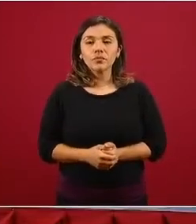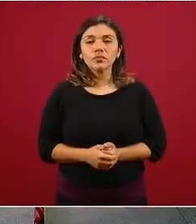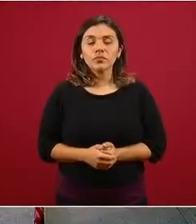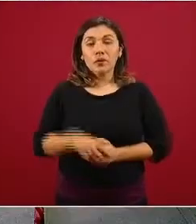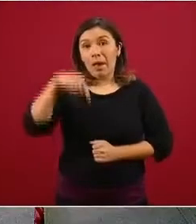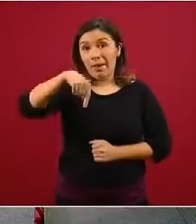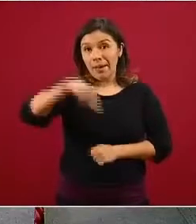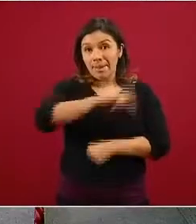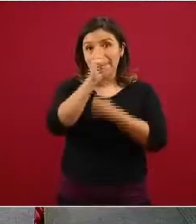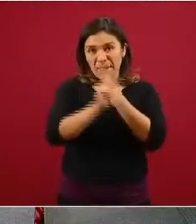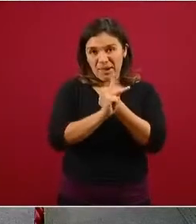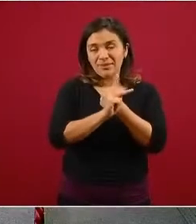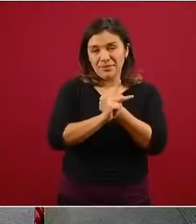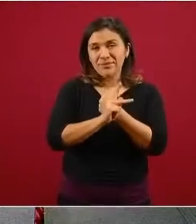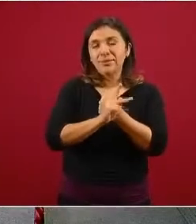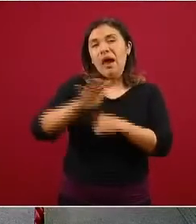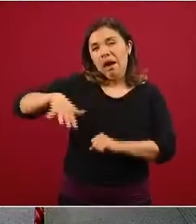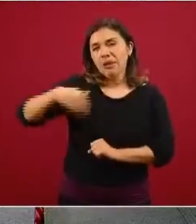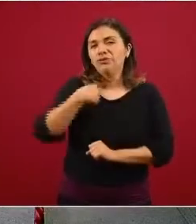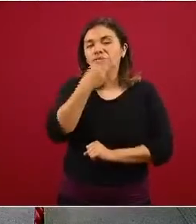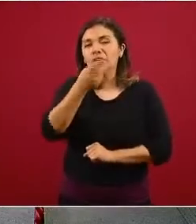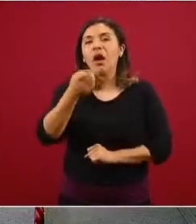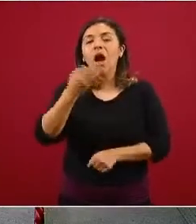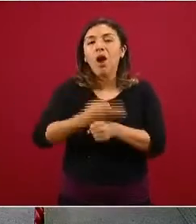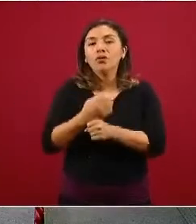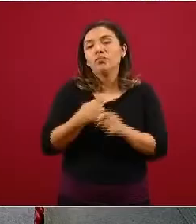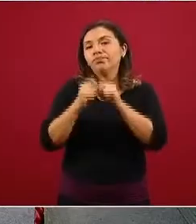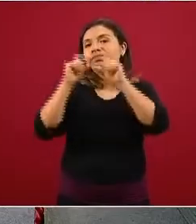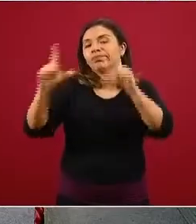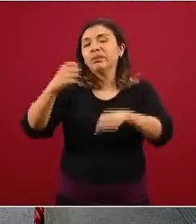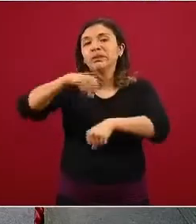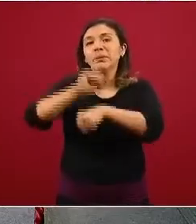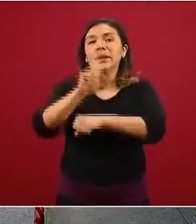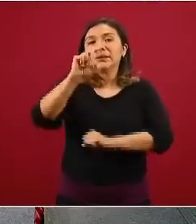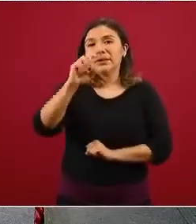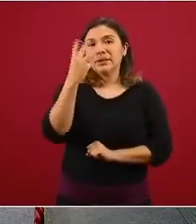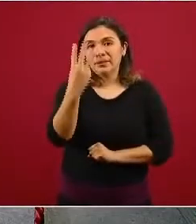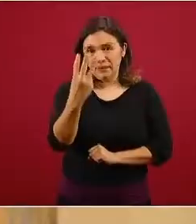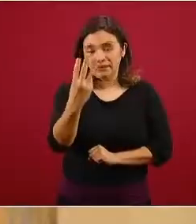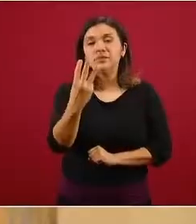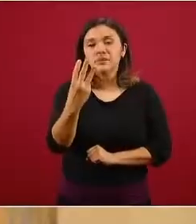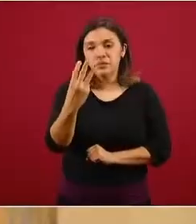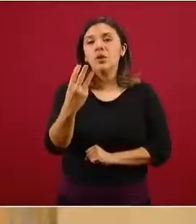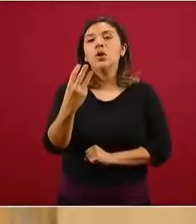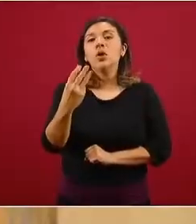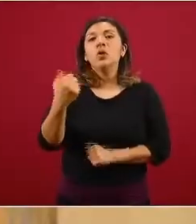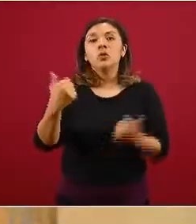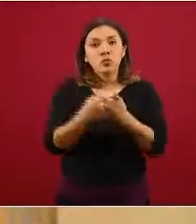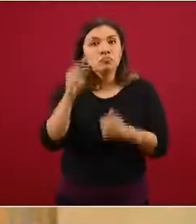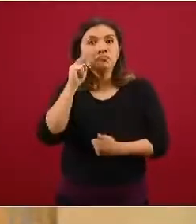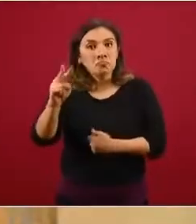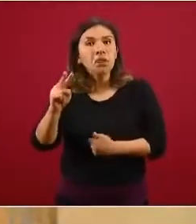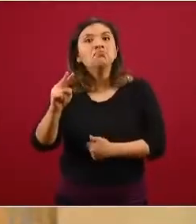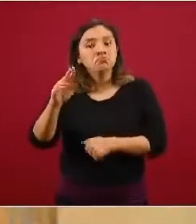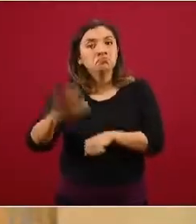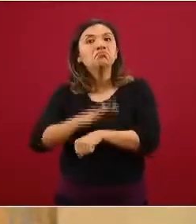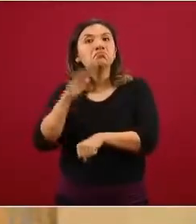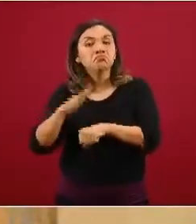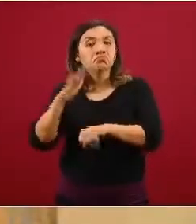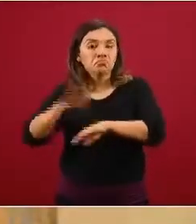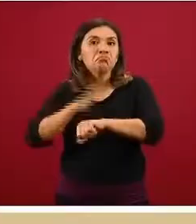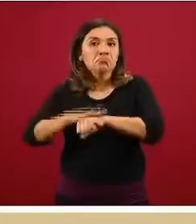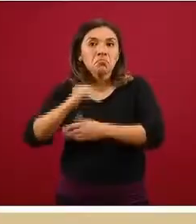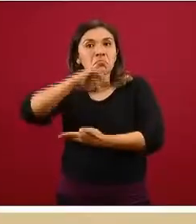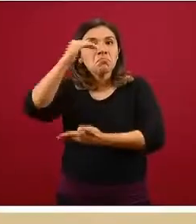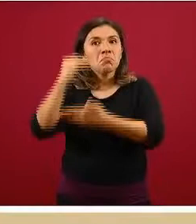En nuestro país, como les comenté ahorita, ya presentamos ahora la semana número 33, con una disminución en el número de